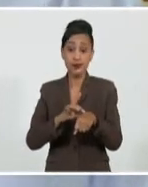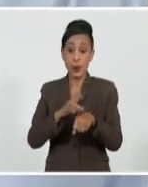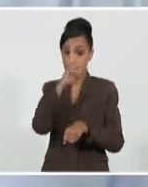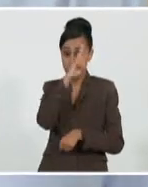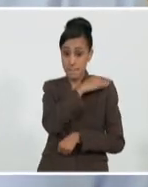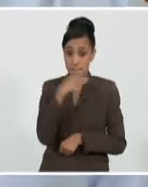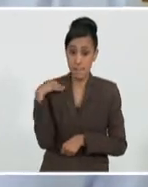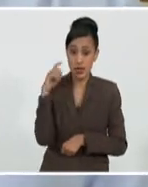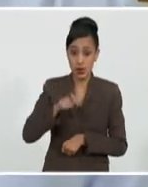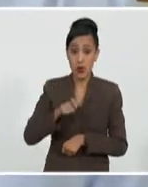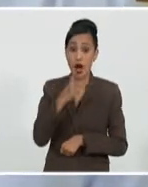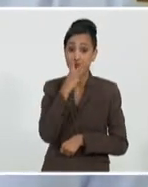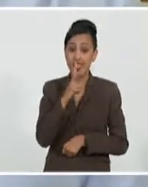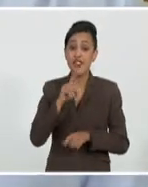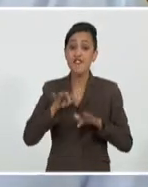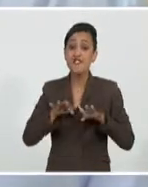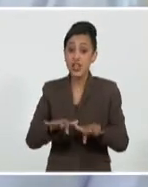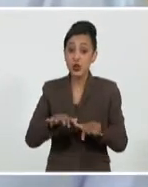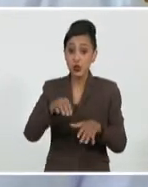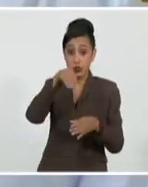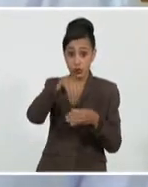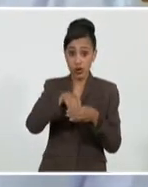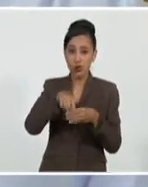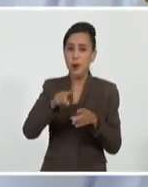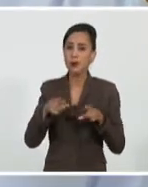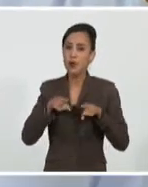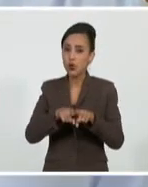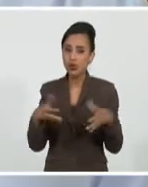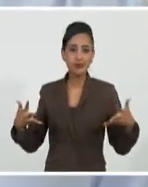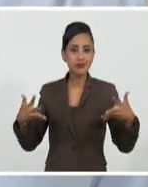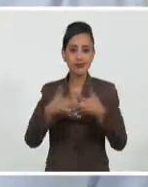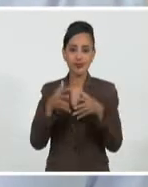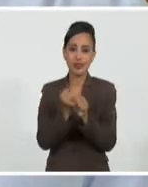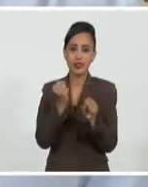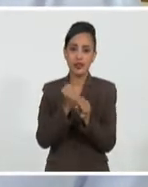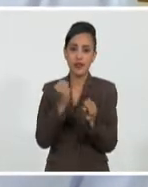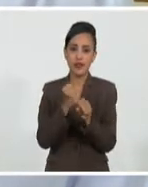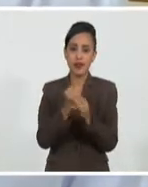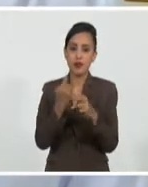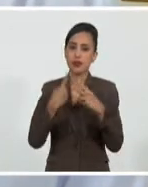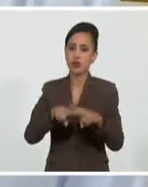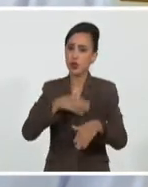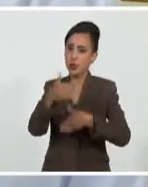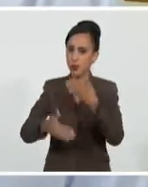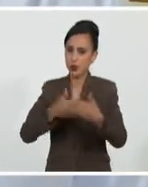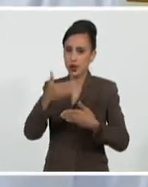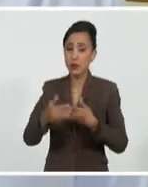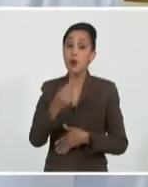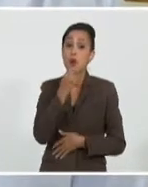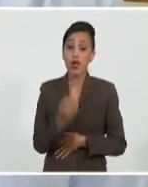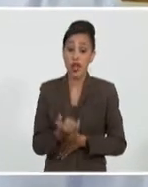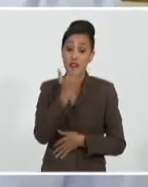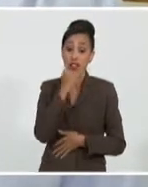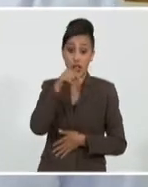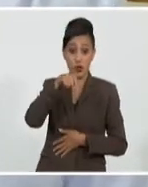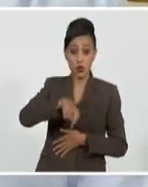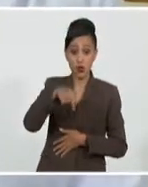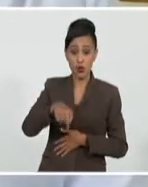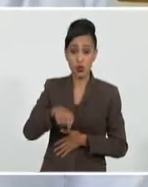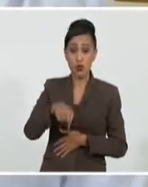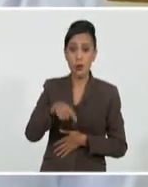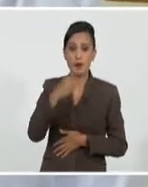áreas de salud, para fomentar y perfeccionar las deficiencias técnicas que pueden estar afectando hoy y dar al traste